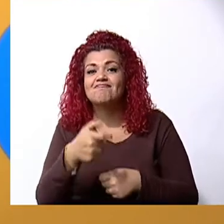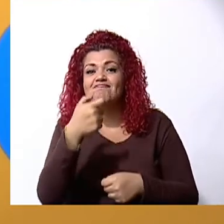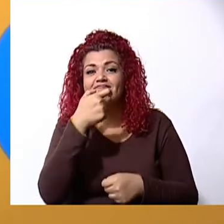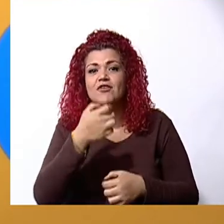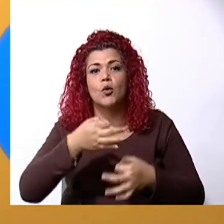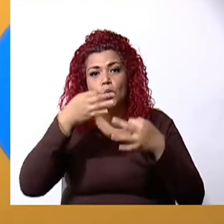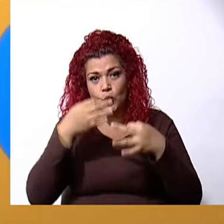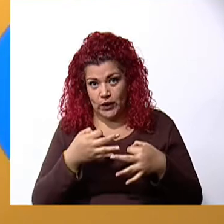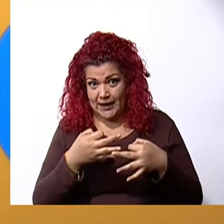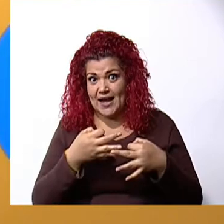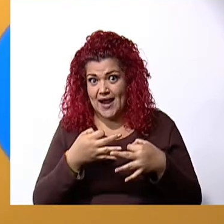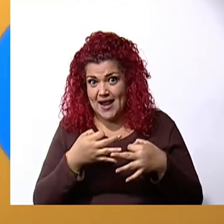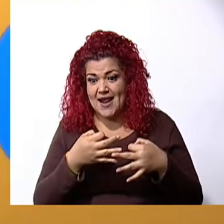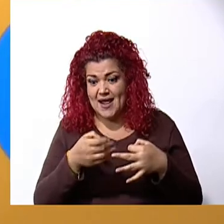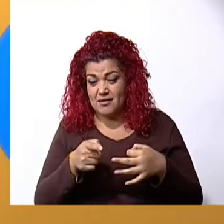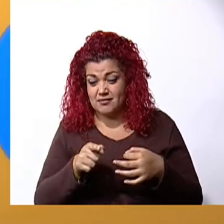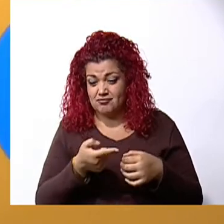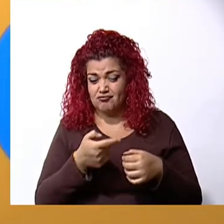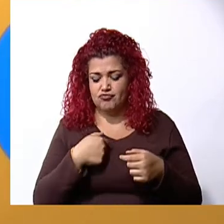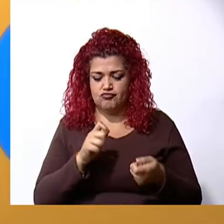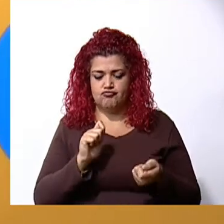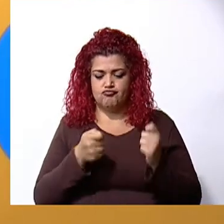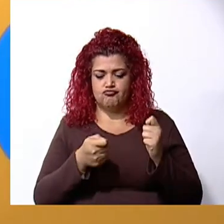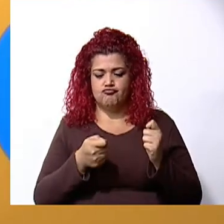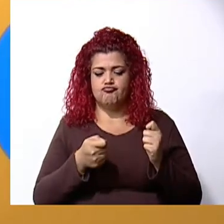original. Entonces,